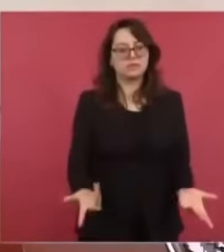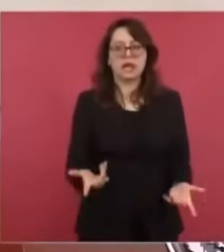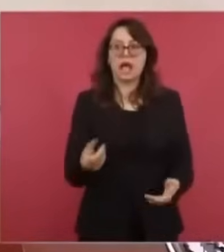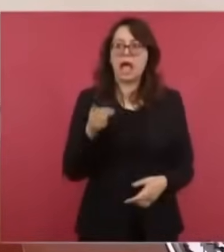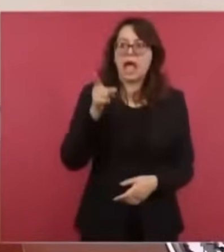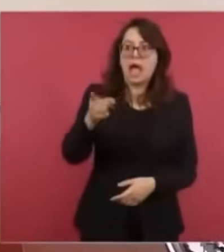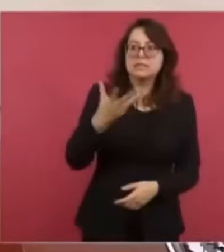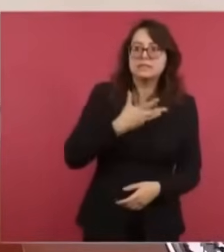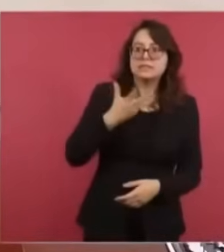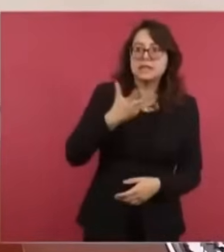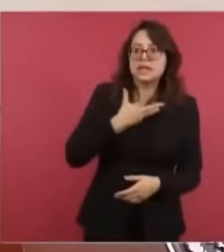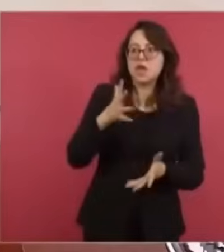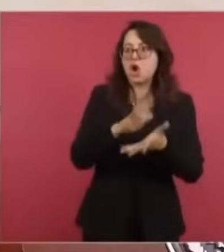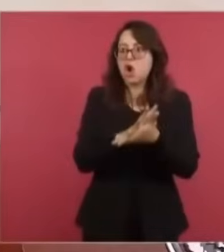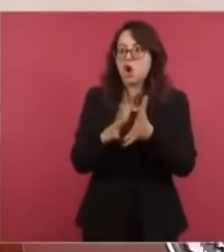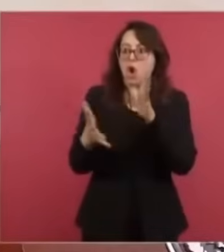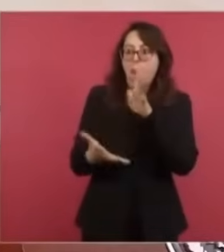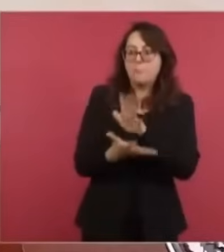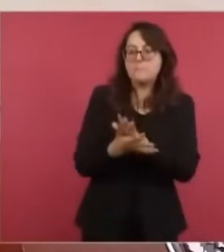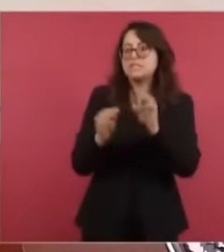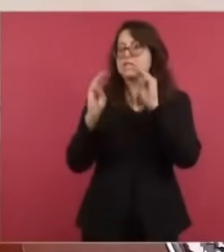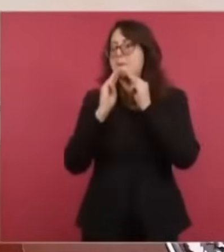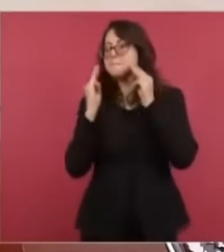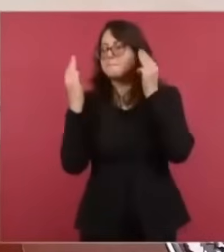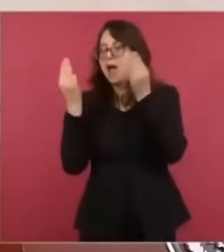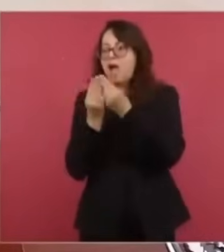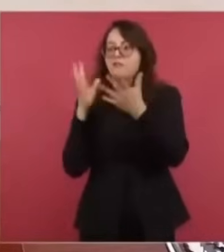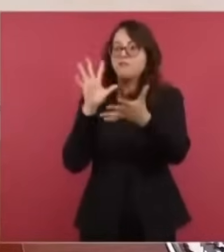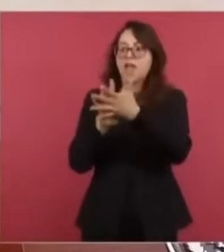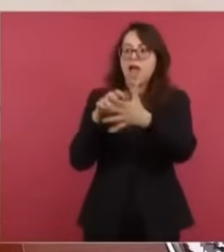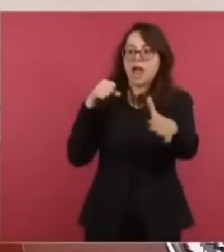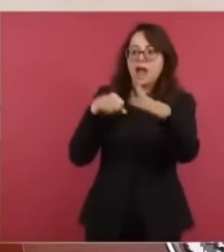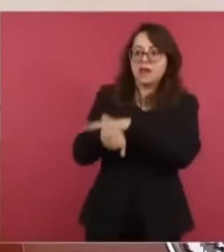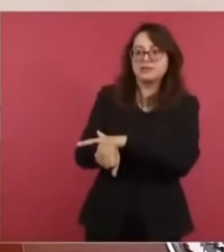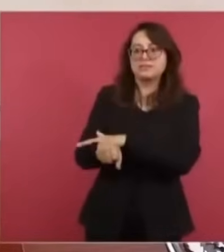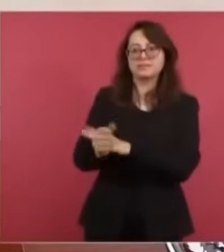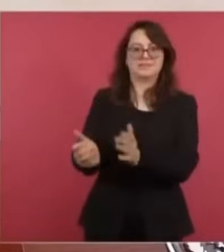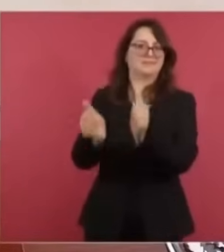libre a delincuentes